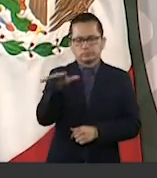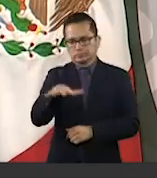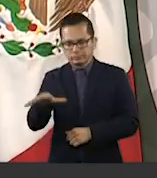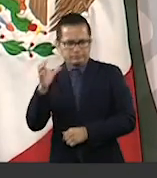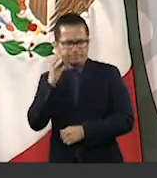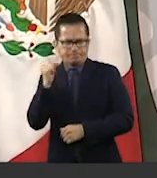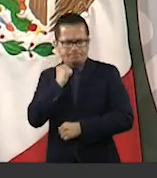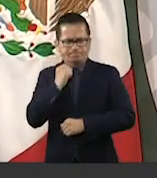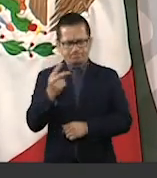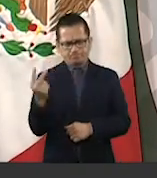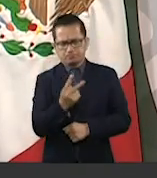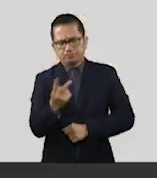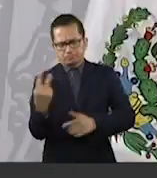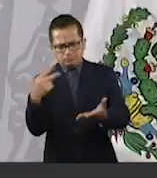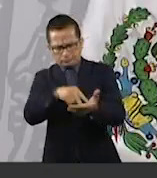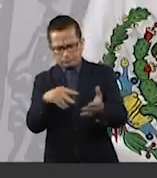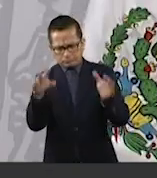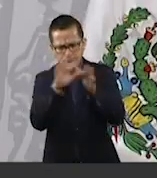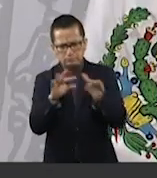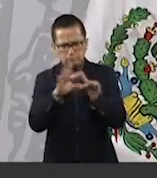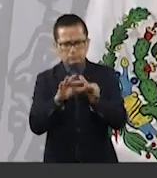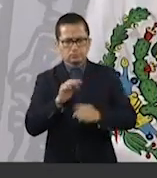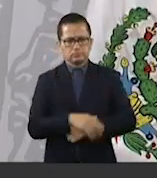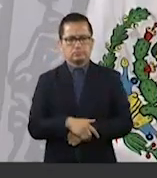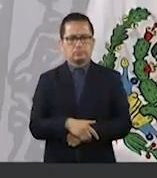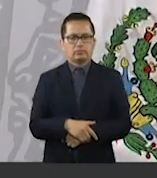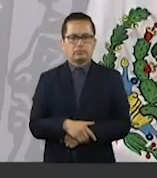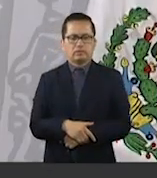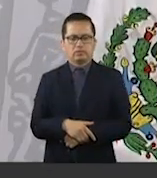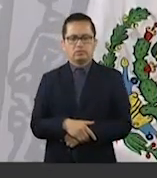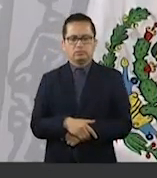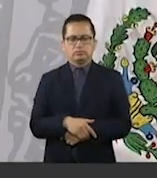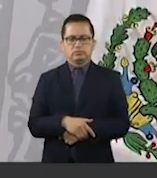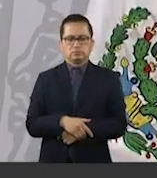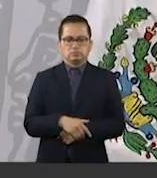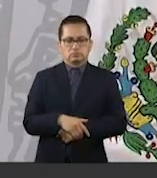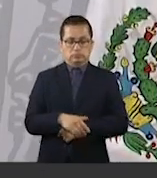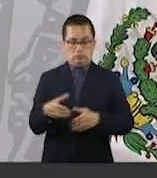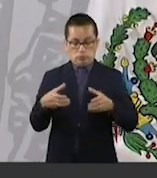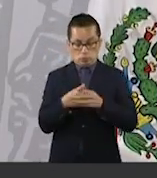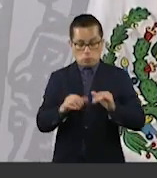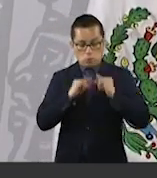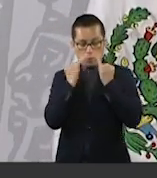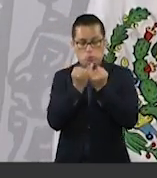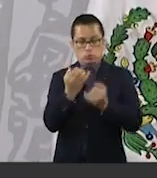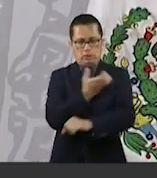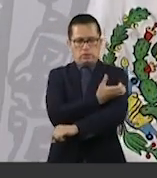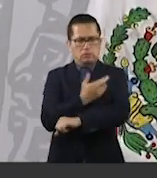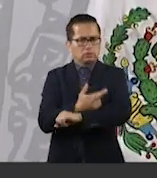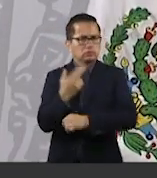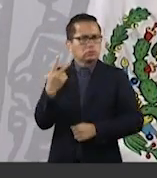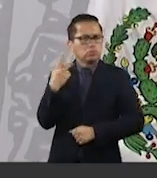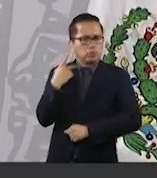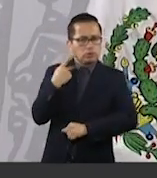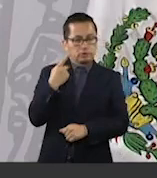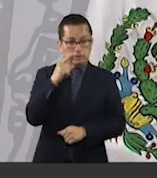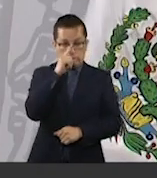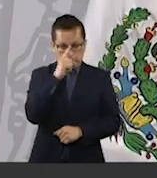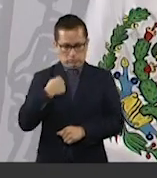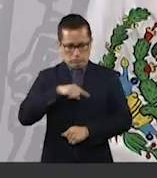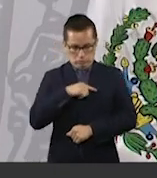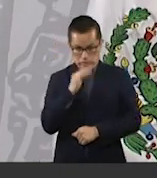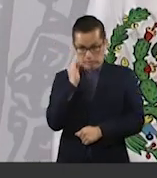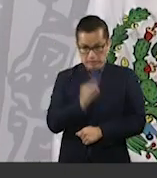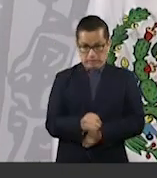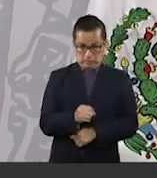cámara de diputados no vamos a permitir en la junta de coordinación política que se imponga